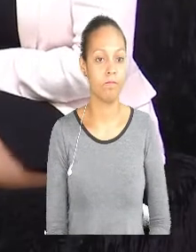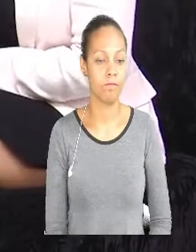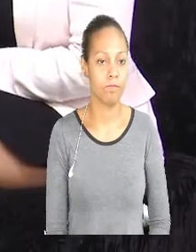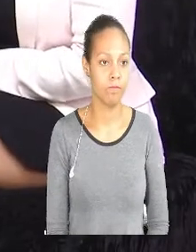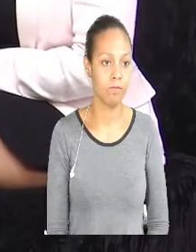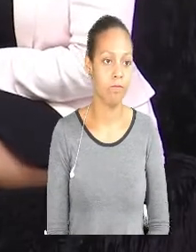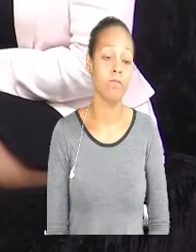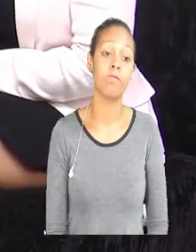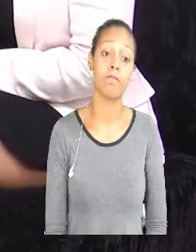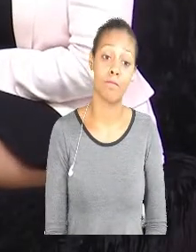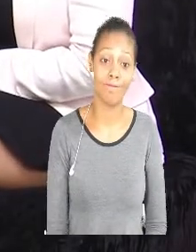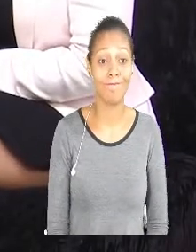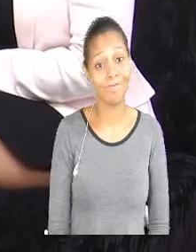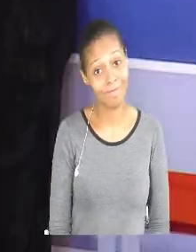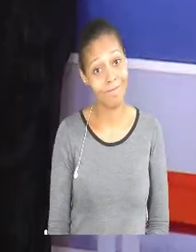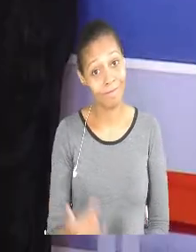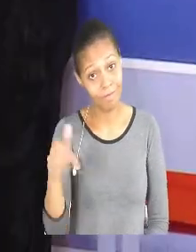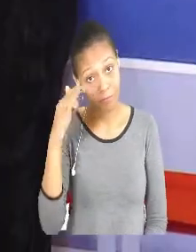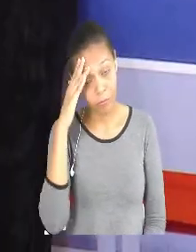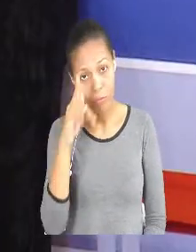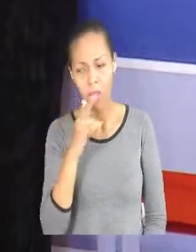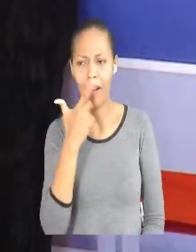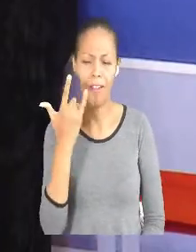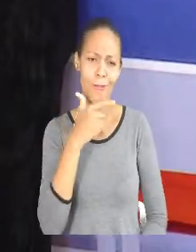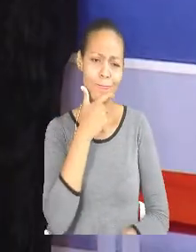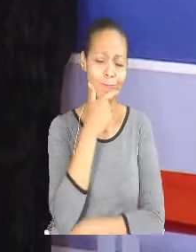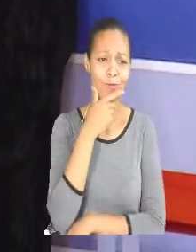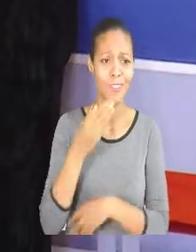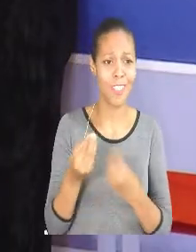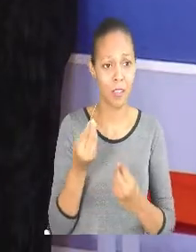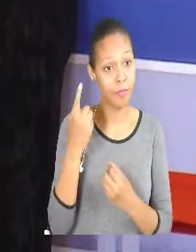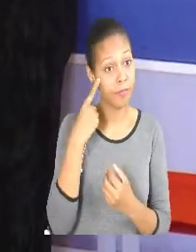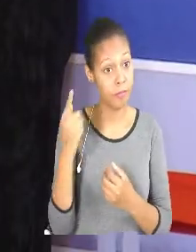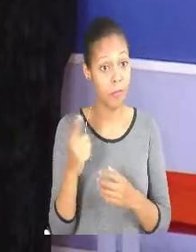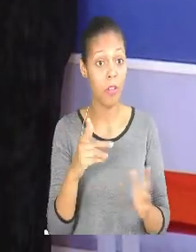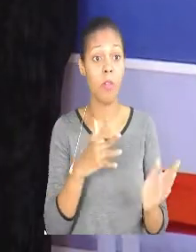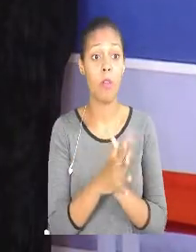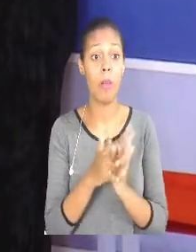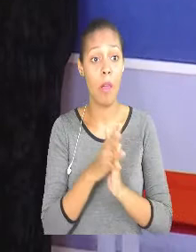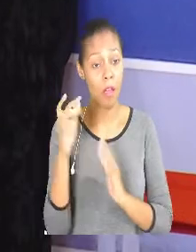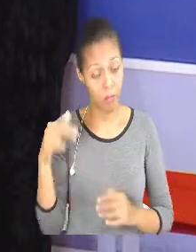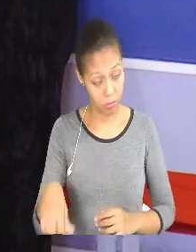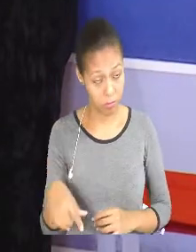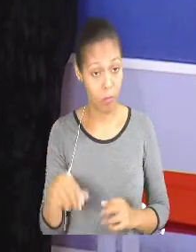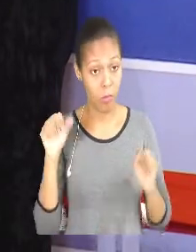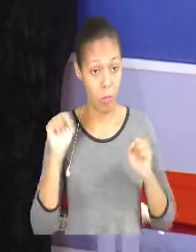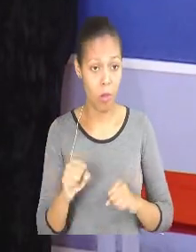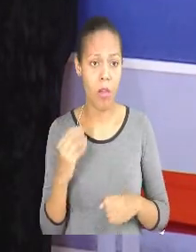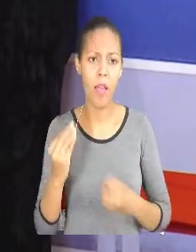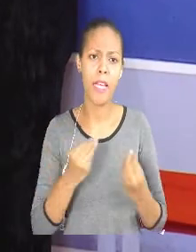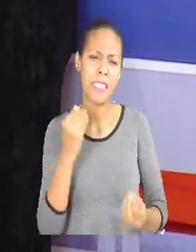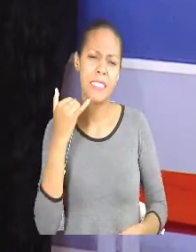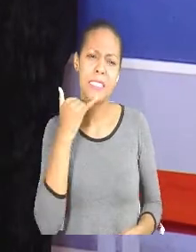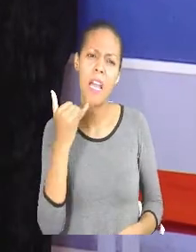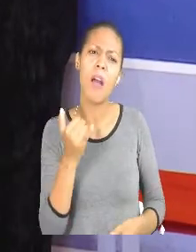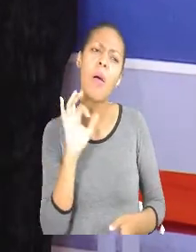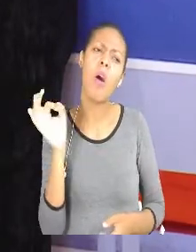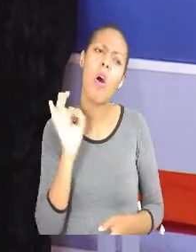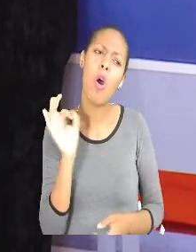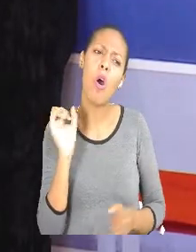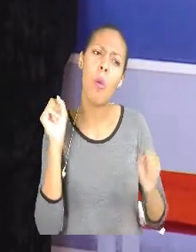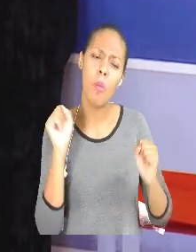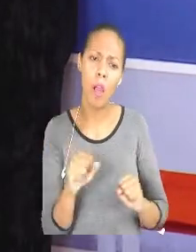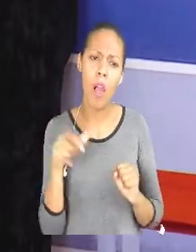ya sabe, si usted tiene alguna inquietud para hacerle a nuestros profesionales aquí en casa, solamente puede hacérnosla llegar aquí a